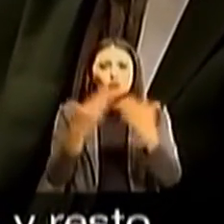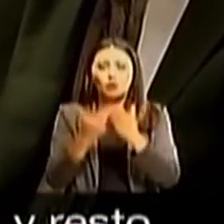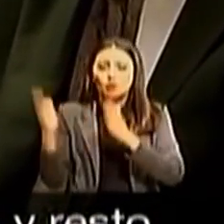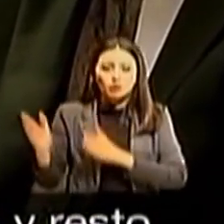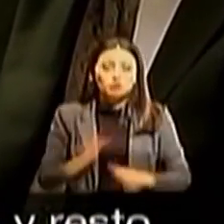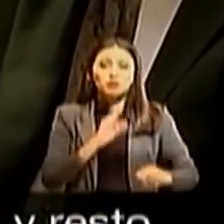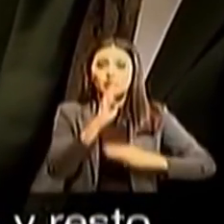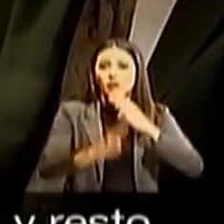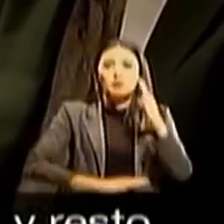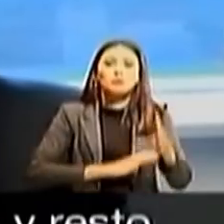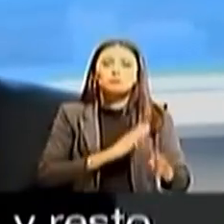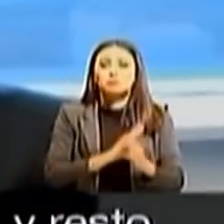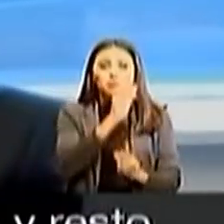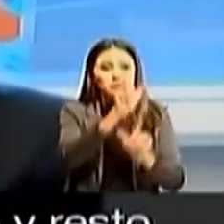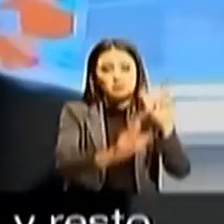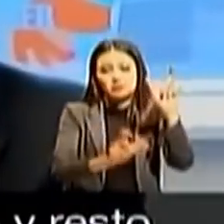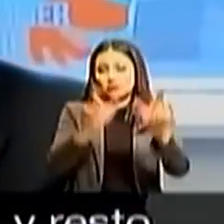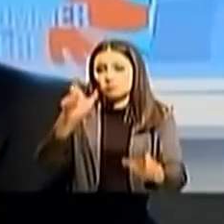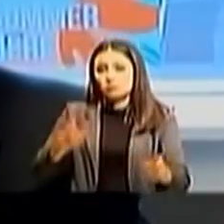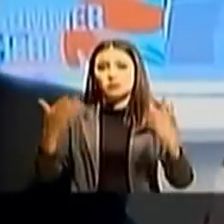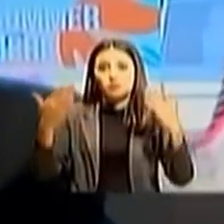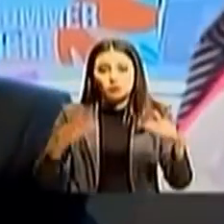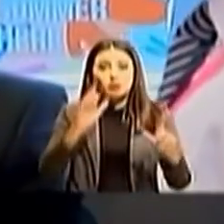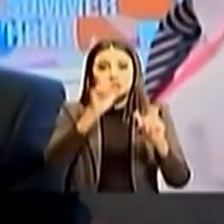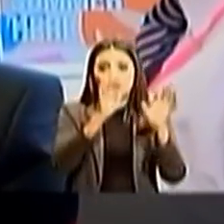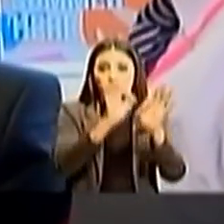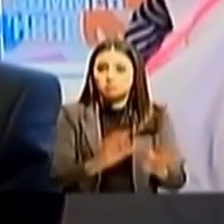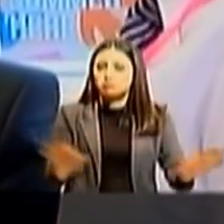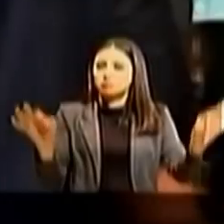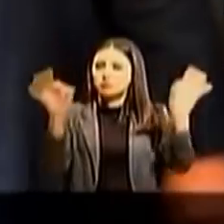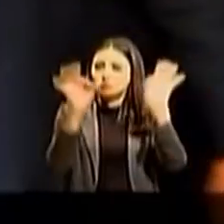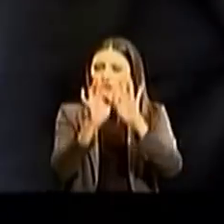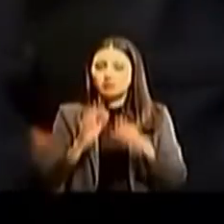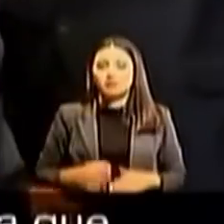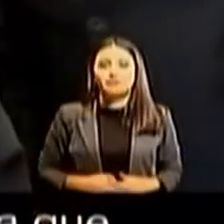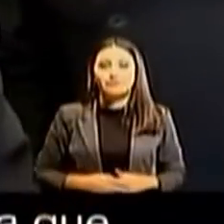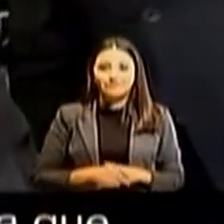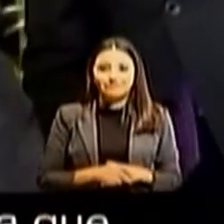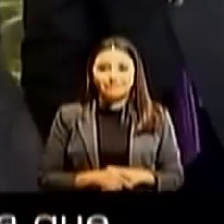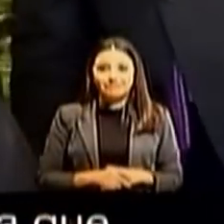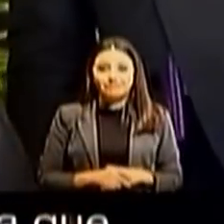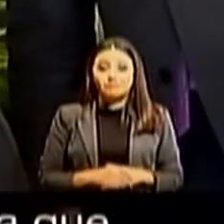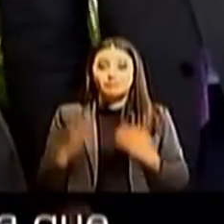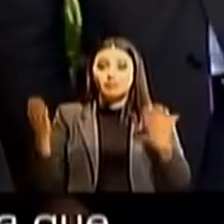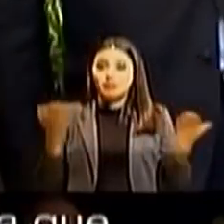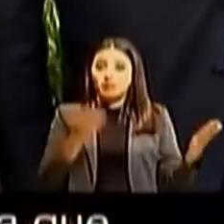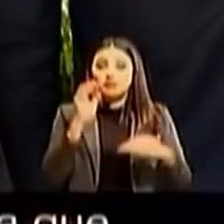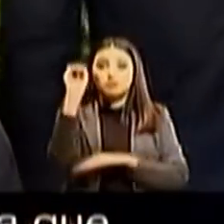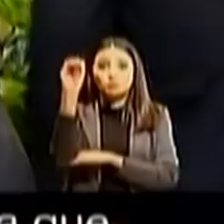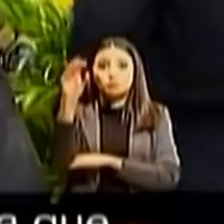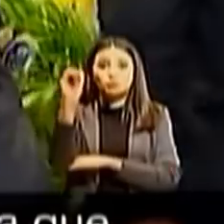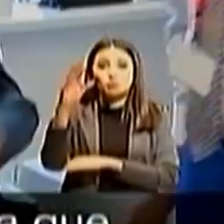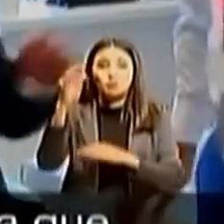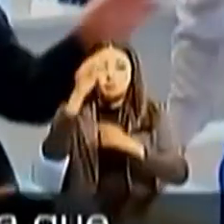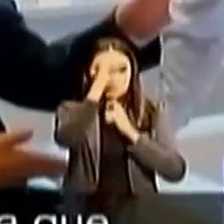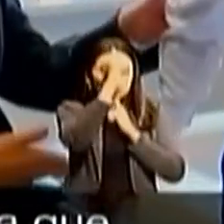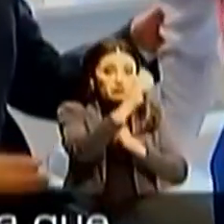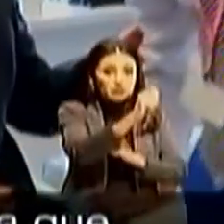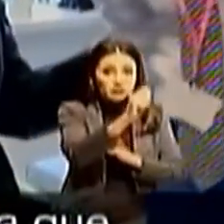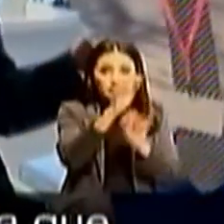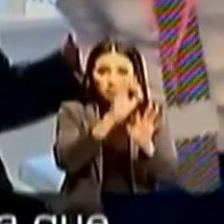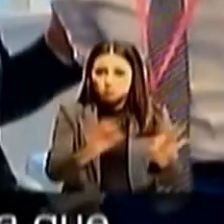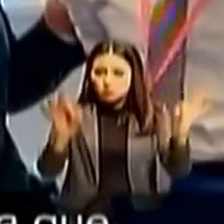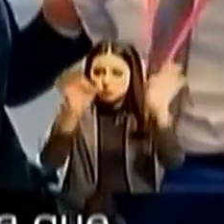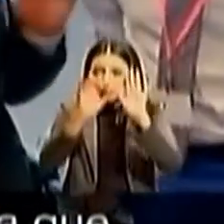al mundo y al resto de las personas con discapacidad la importancia del tema. Esta cumbre emblemática, en la que Lenín Moreno